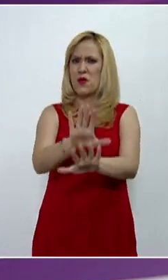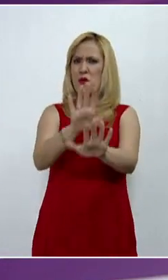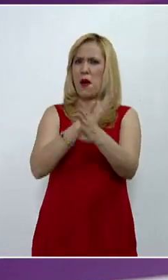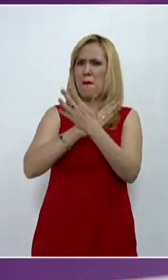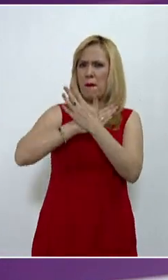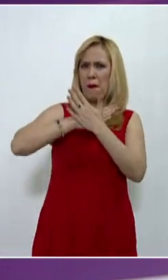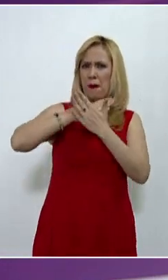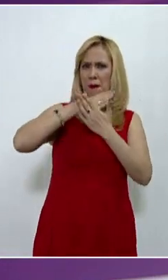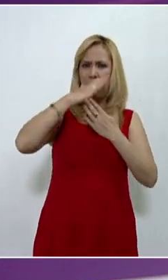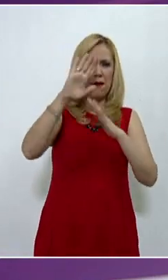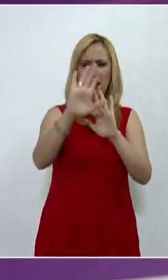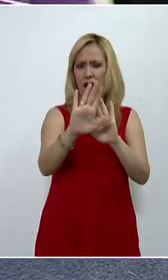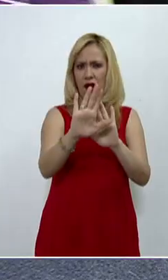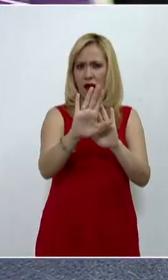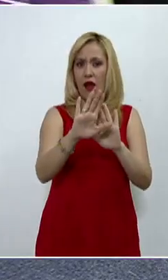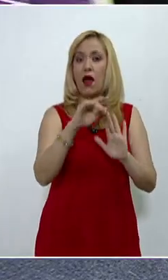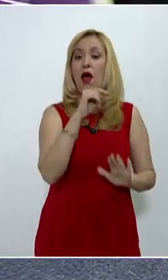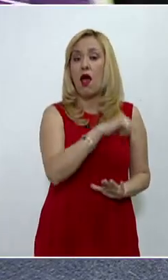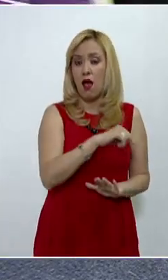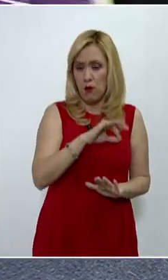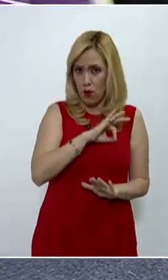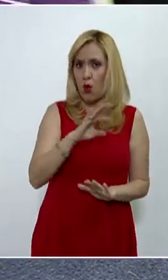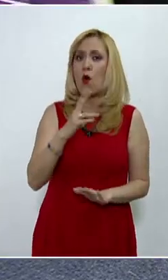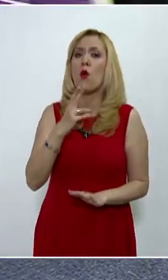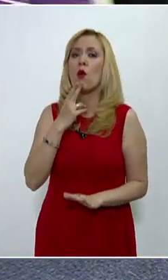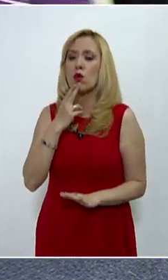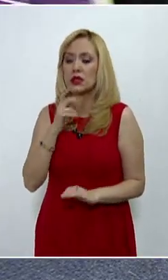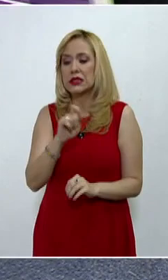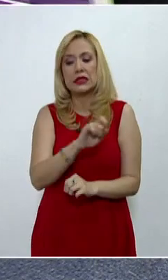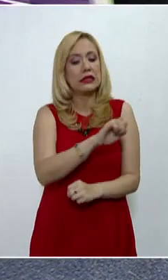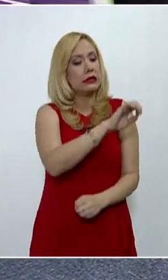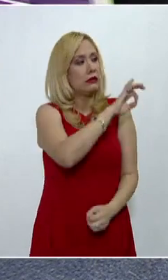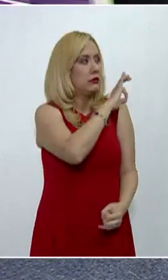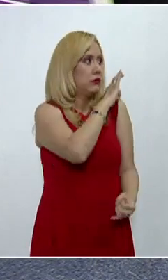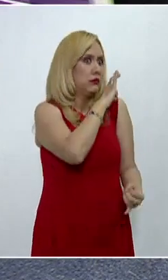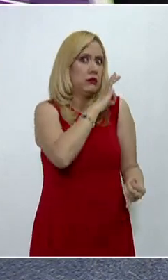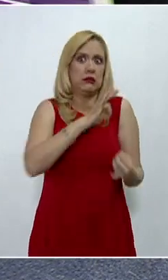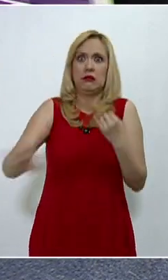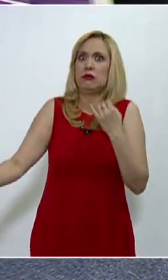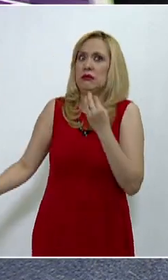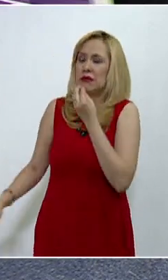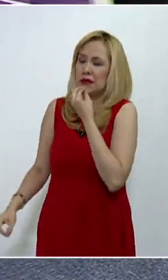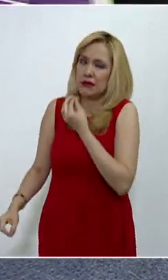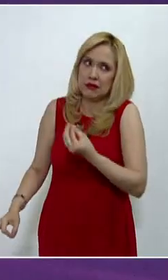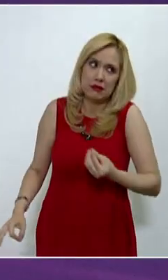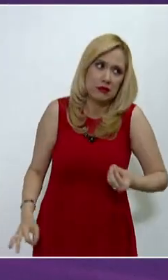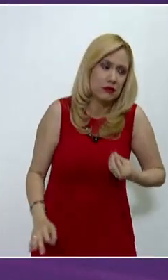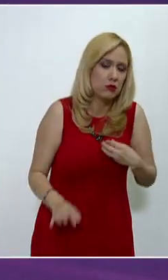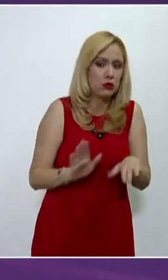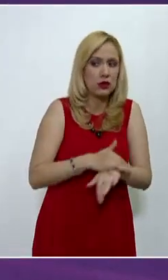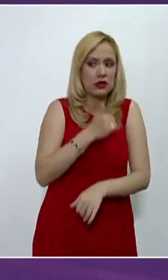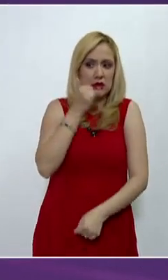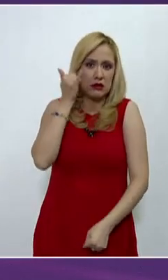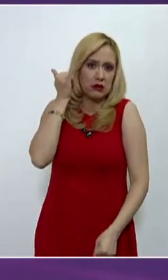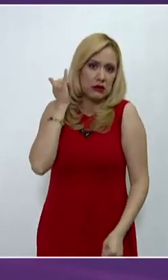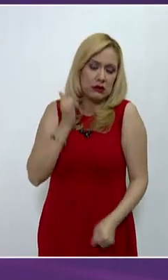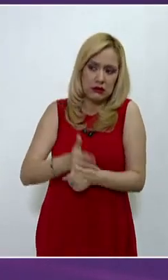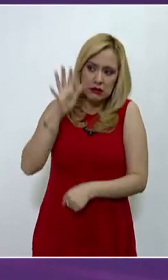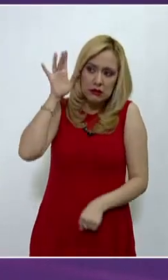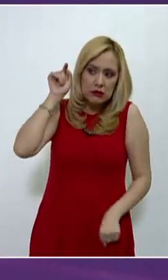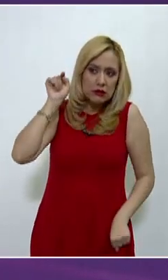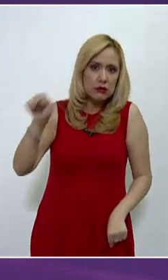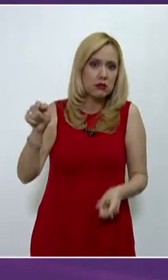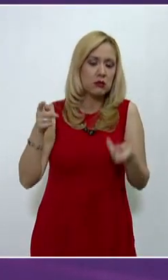medida al alcance del Estado, ciertamente el último resorte al que puede recurrir el Estado cuando la